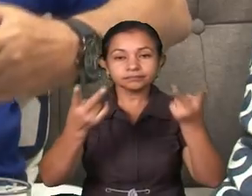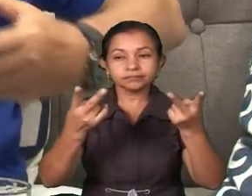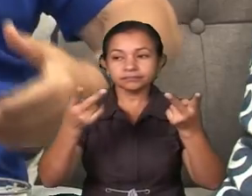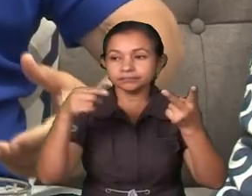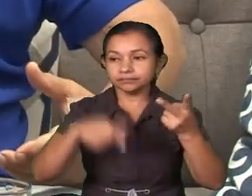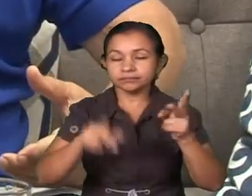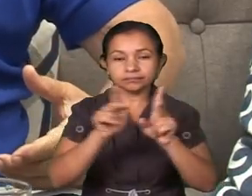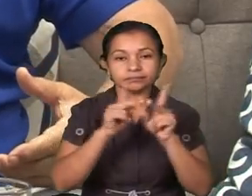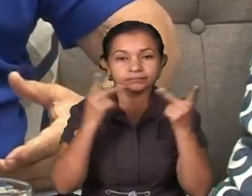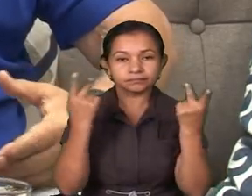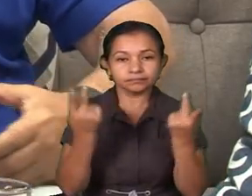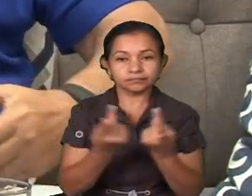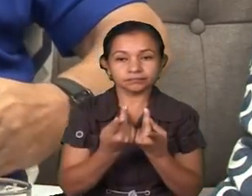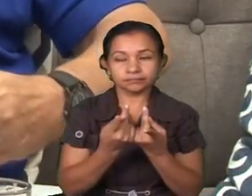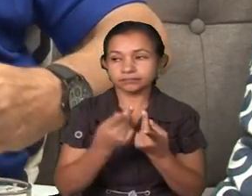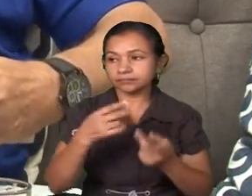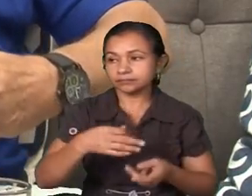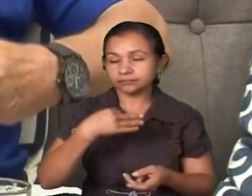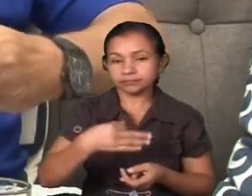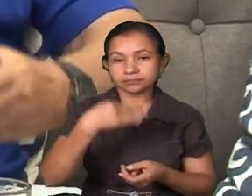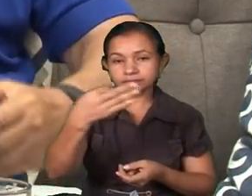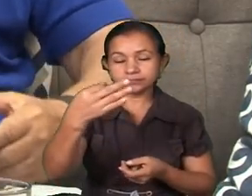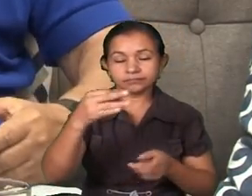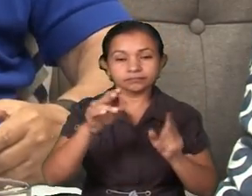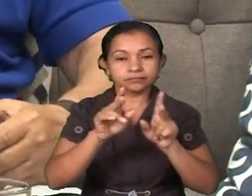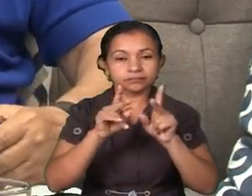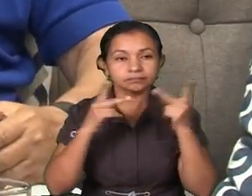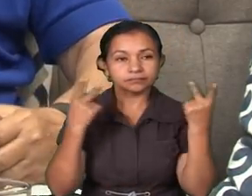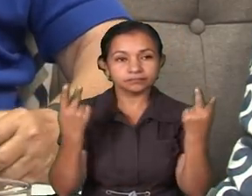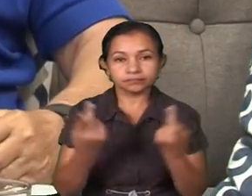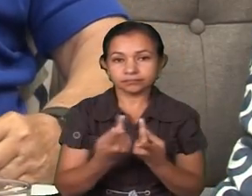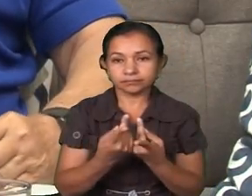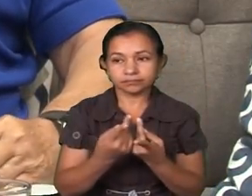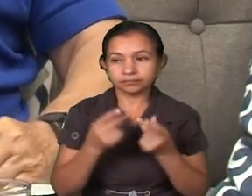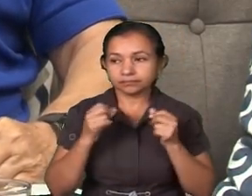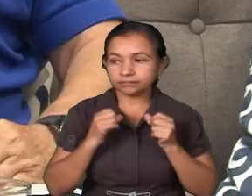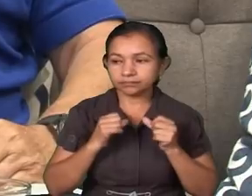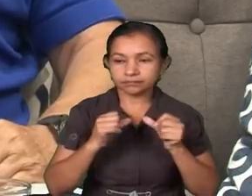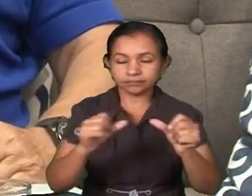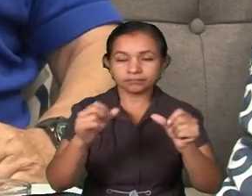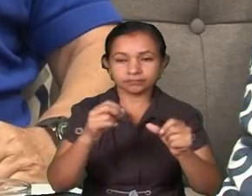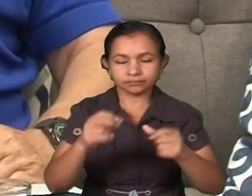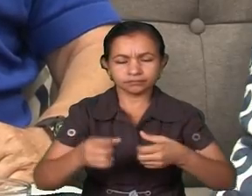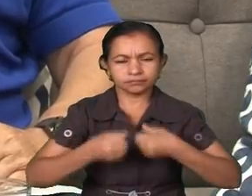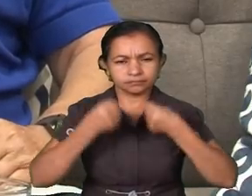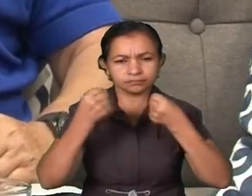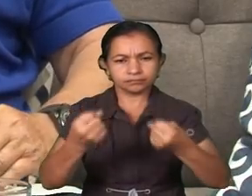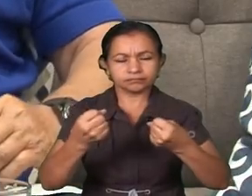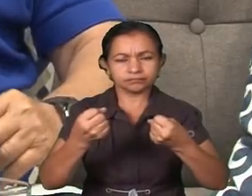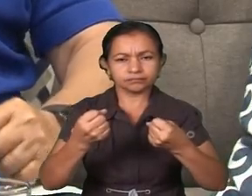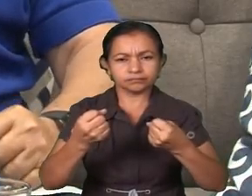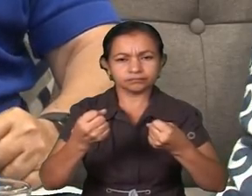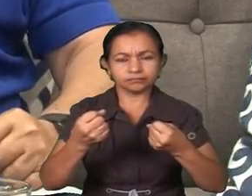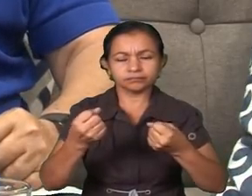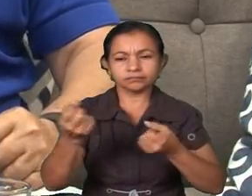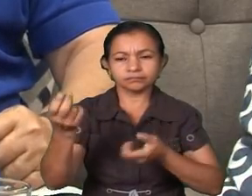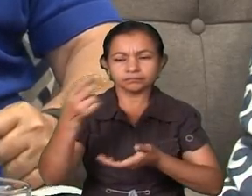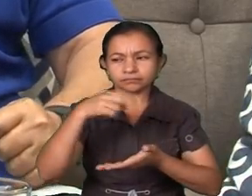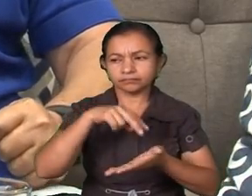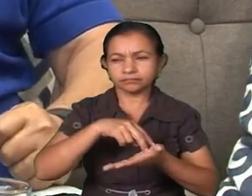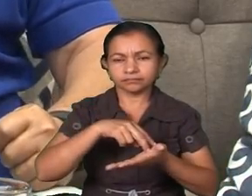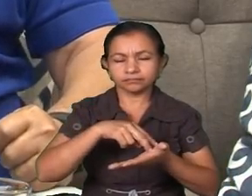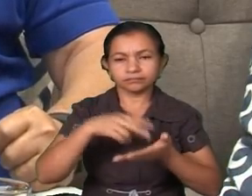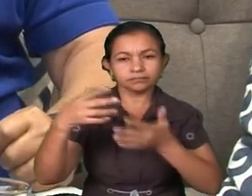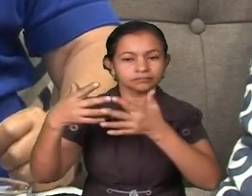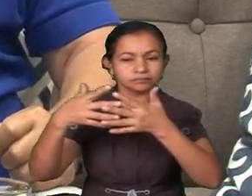este pueblo, por el futuro de este pueblo, y que sigamos con hormonas para parárnonos ante